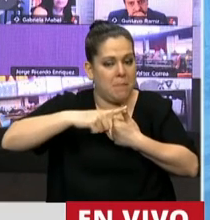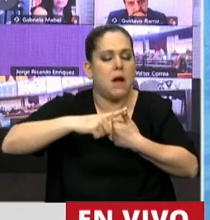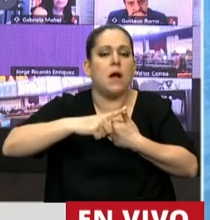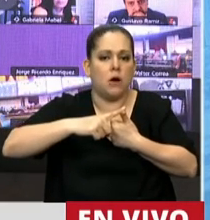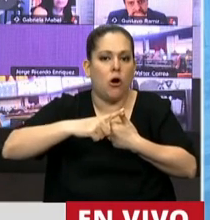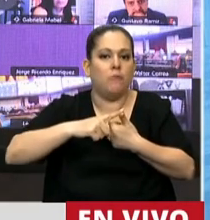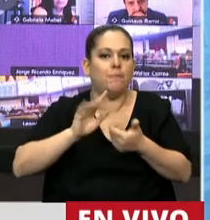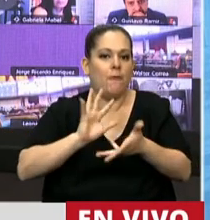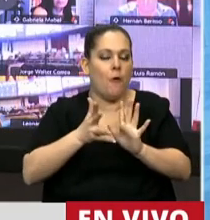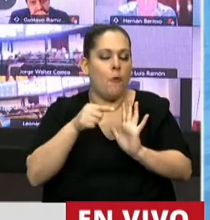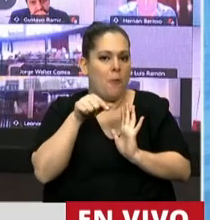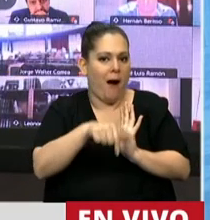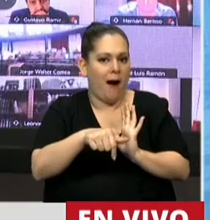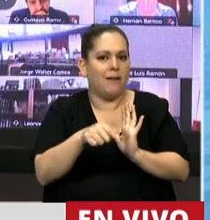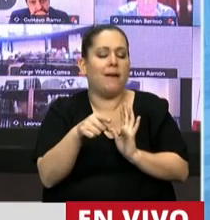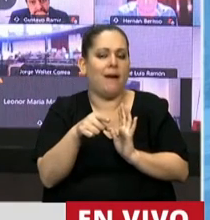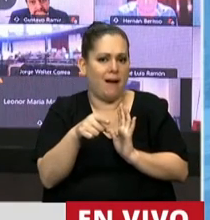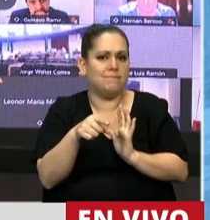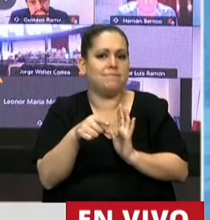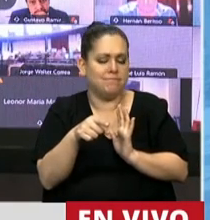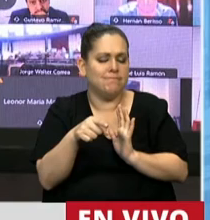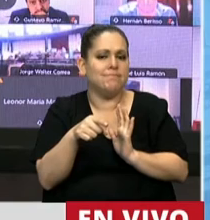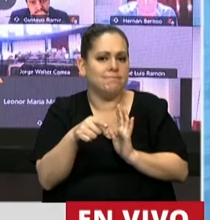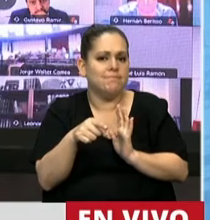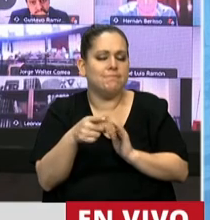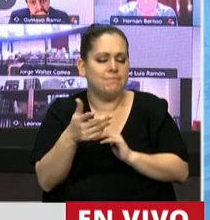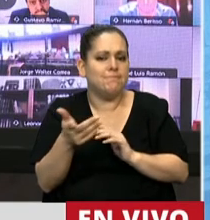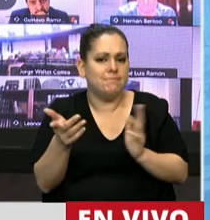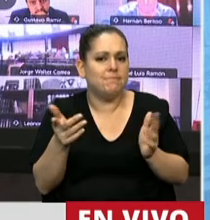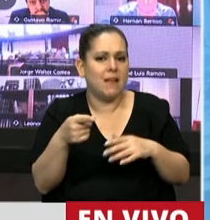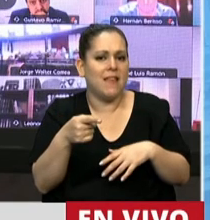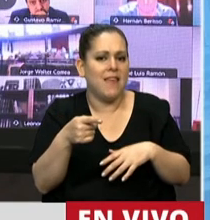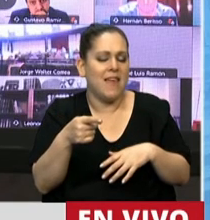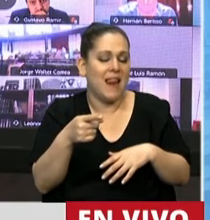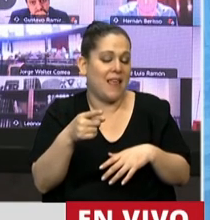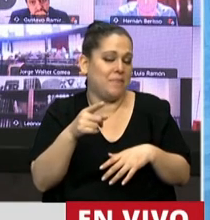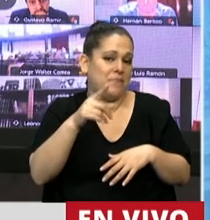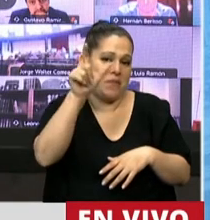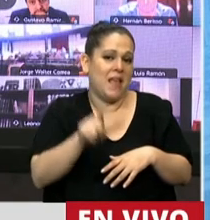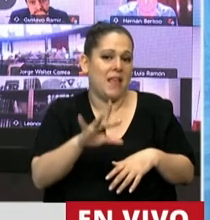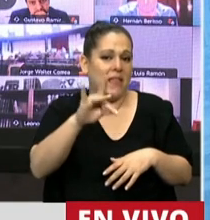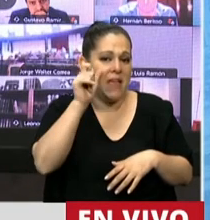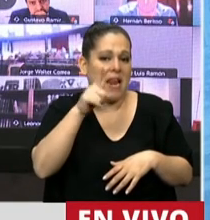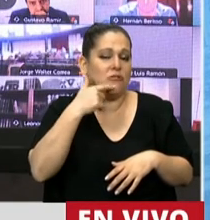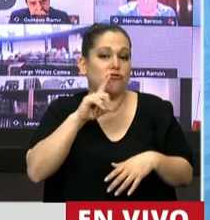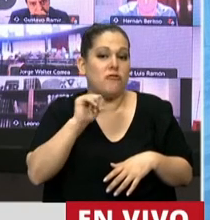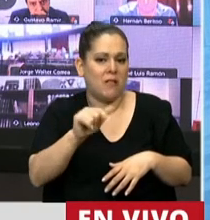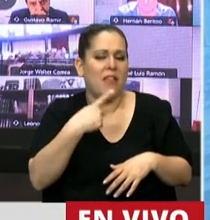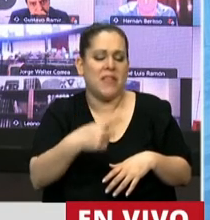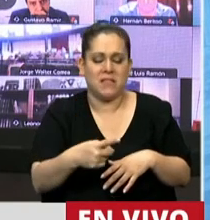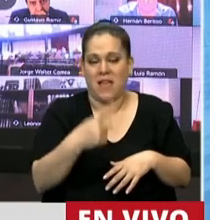simbólica que aquí se ha denostado mire preside entre de la sota decía aquella mañana